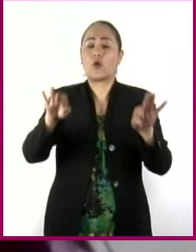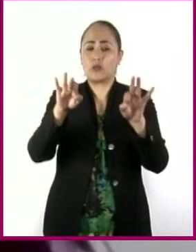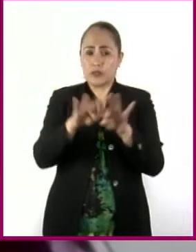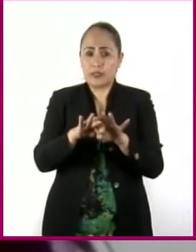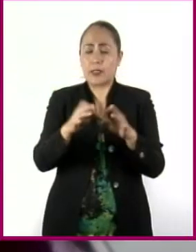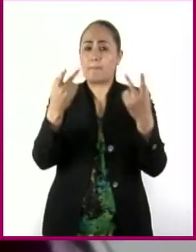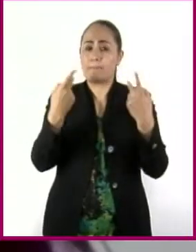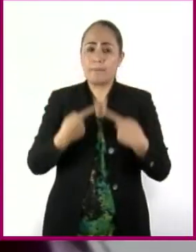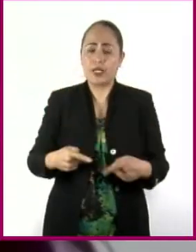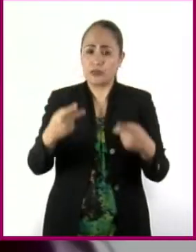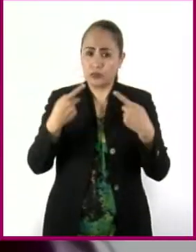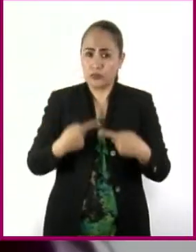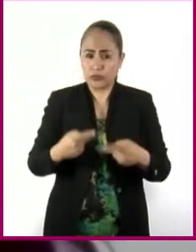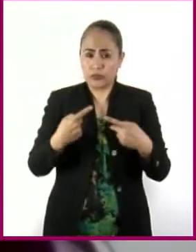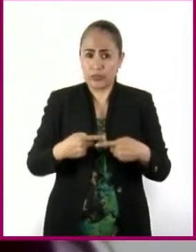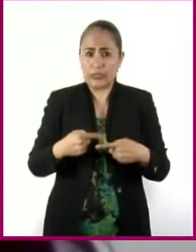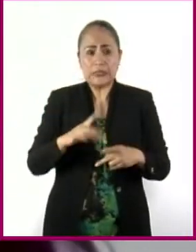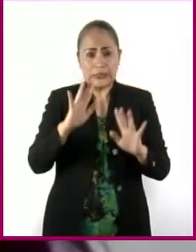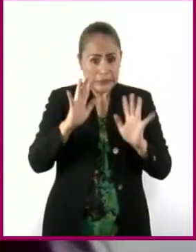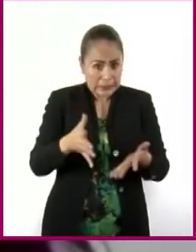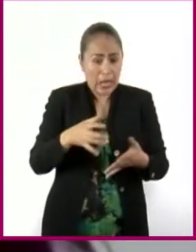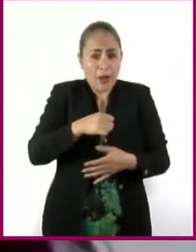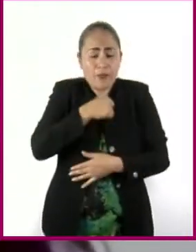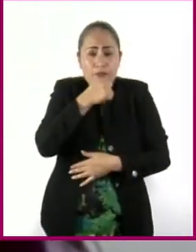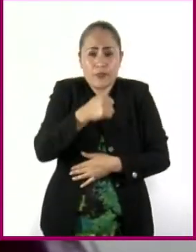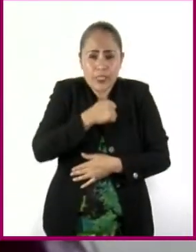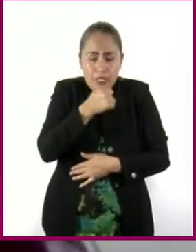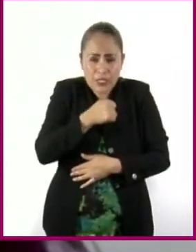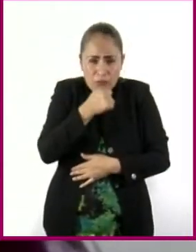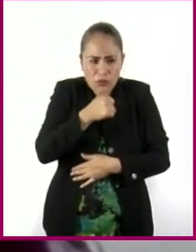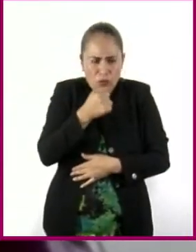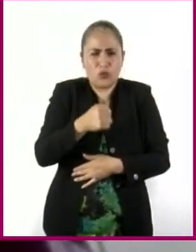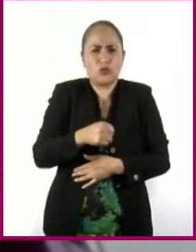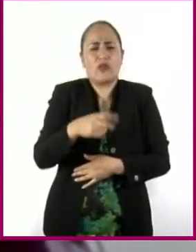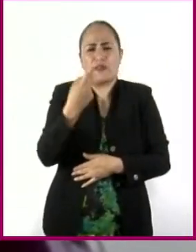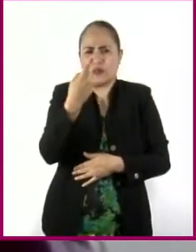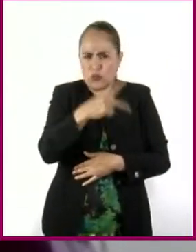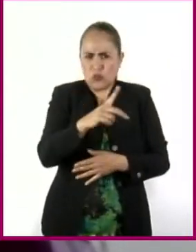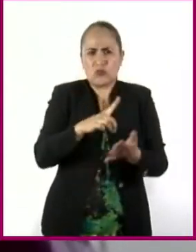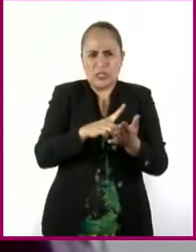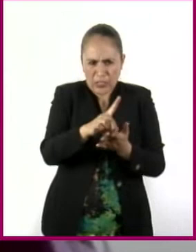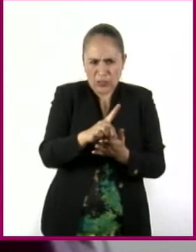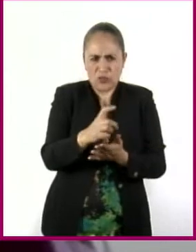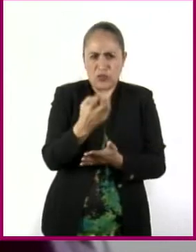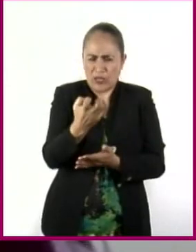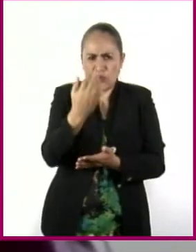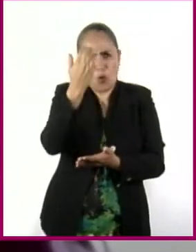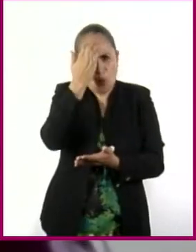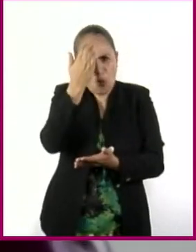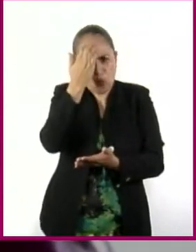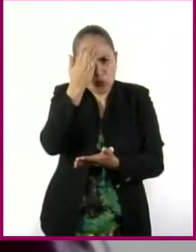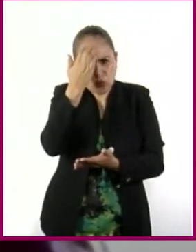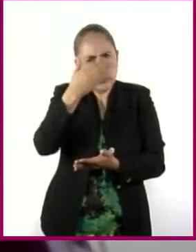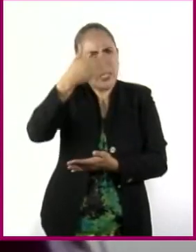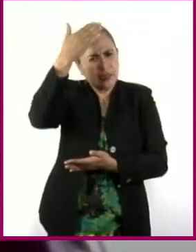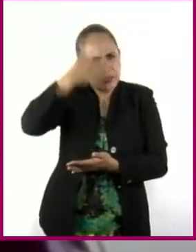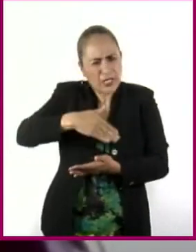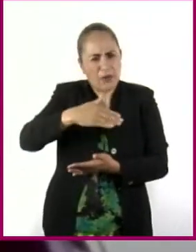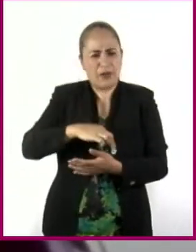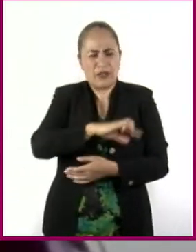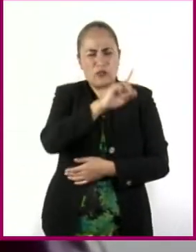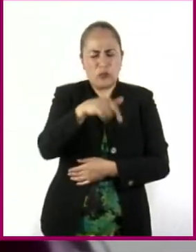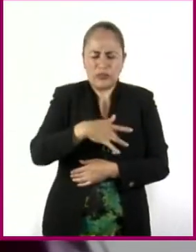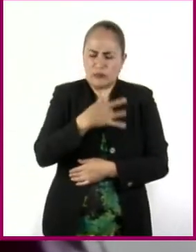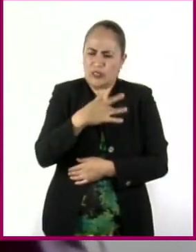las personas que han llegado a esta etapa conozcan sus derechos, ¿sí? Se empoderen